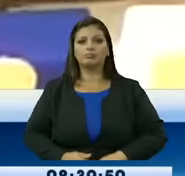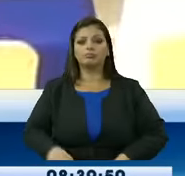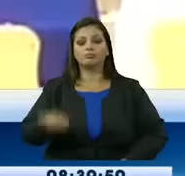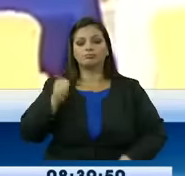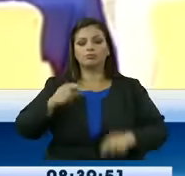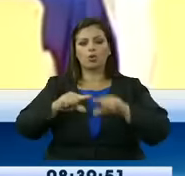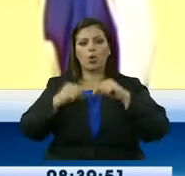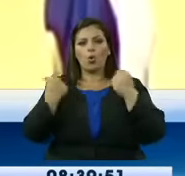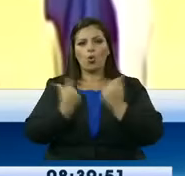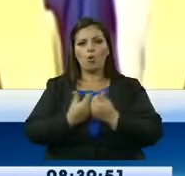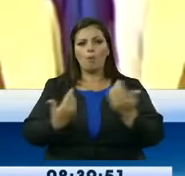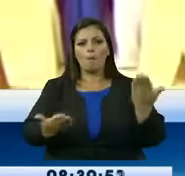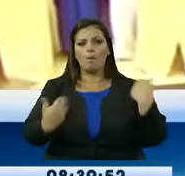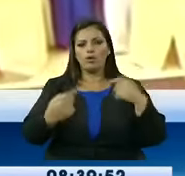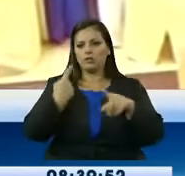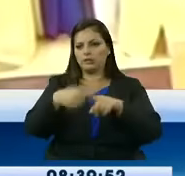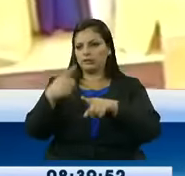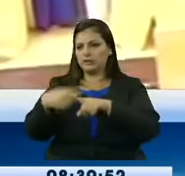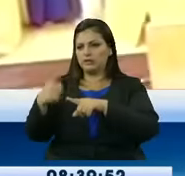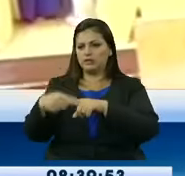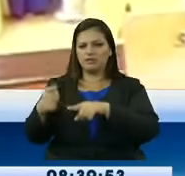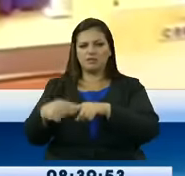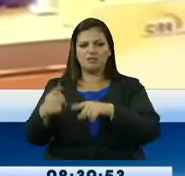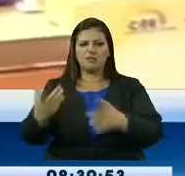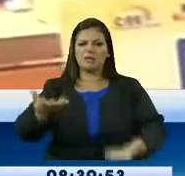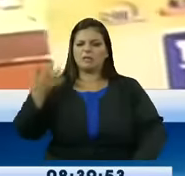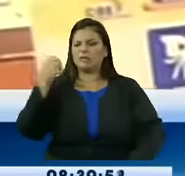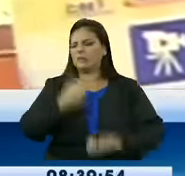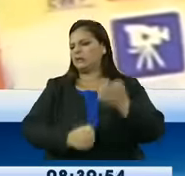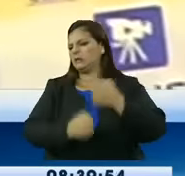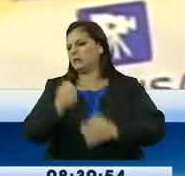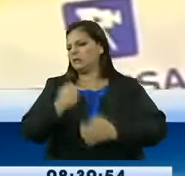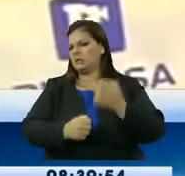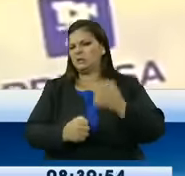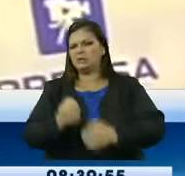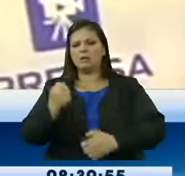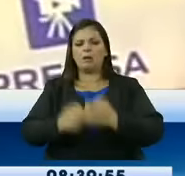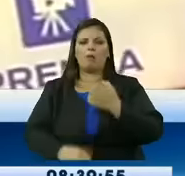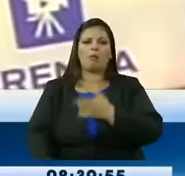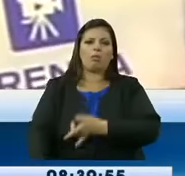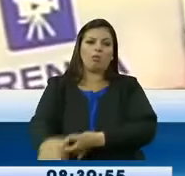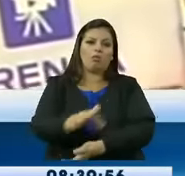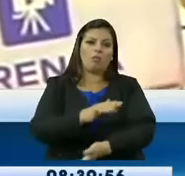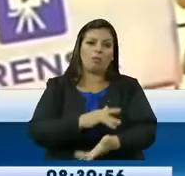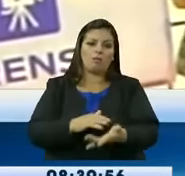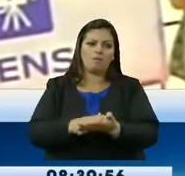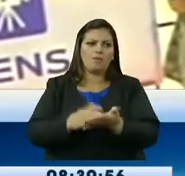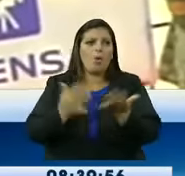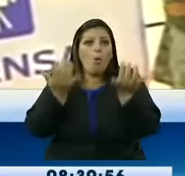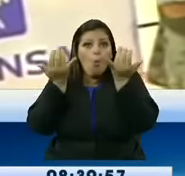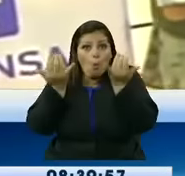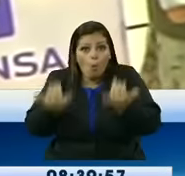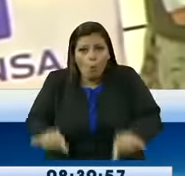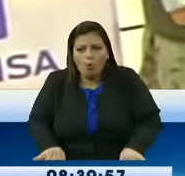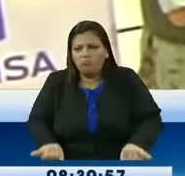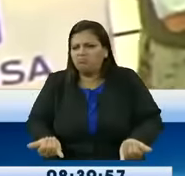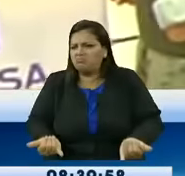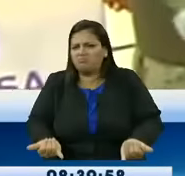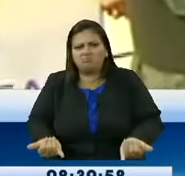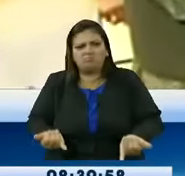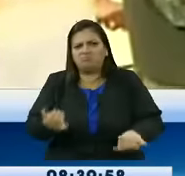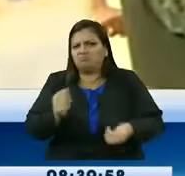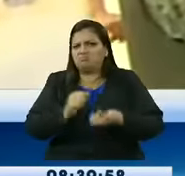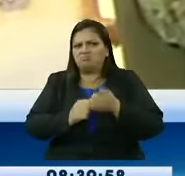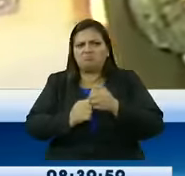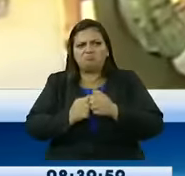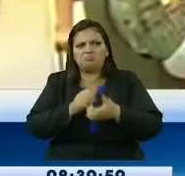partidarios o simpatizantes de distintos movimientos políticos. El día de hoy la calma de alguna manera se puede evidenciar. Igual existe lo